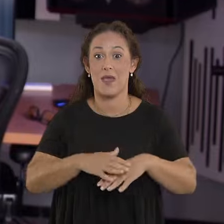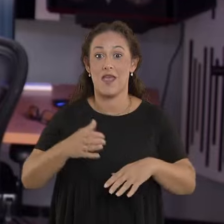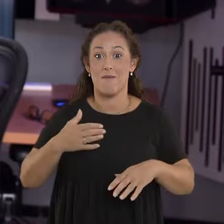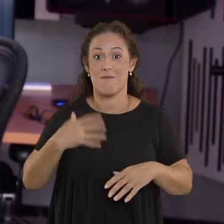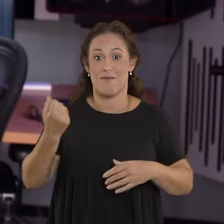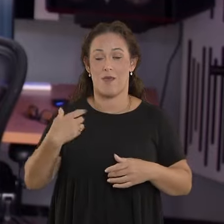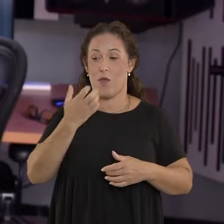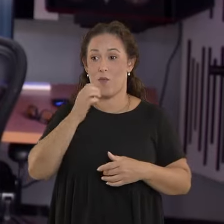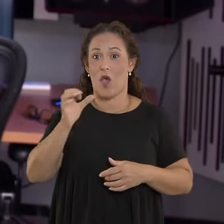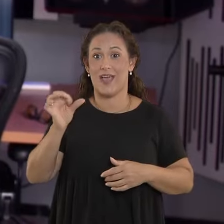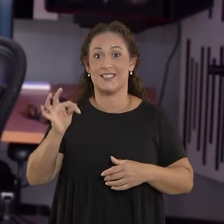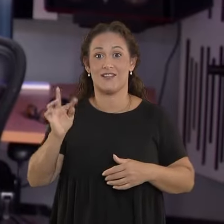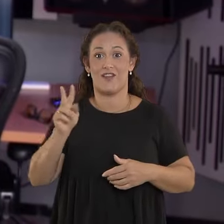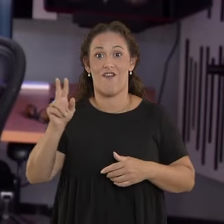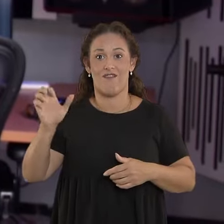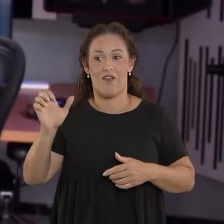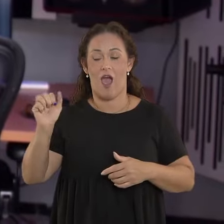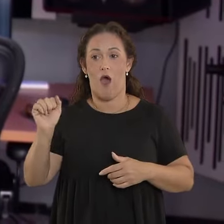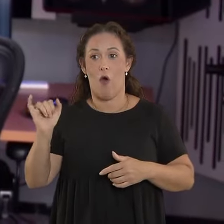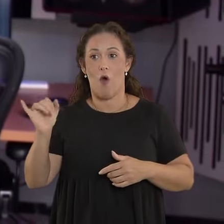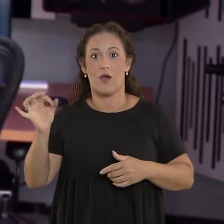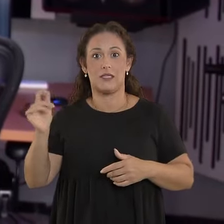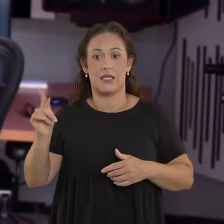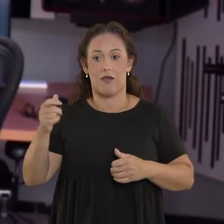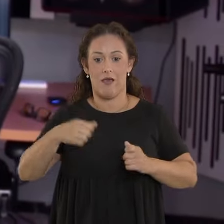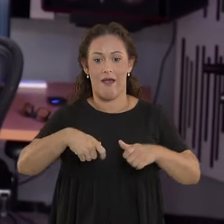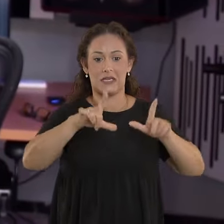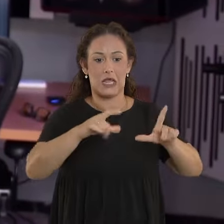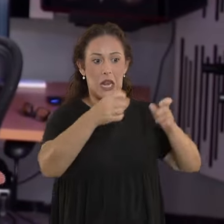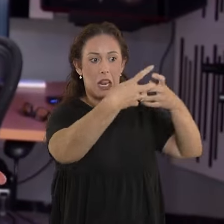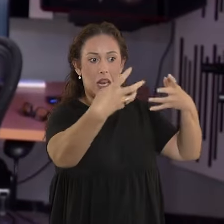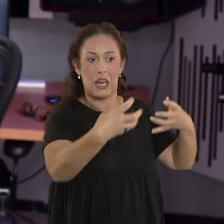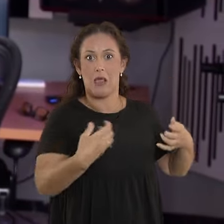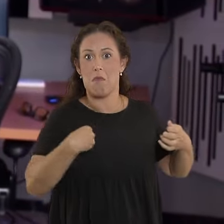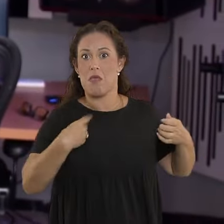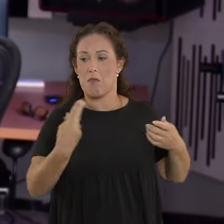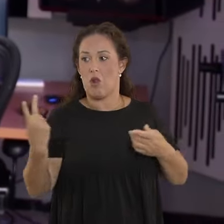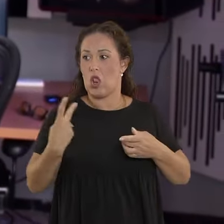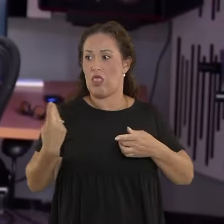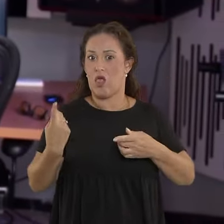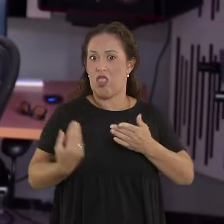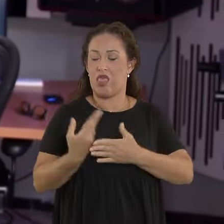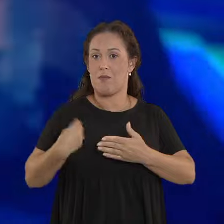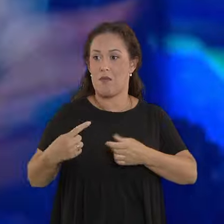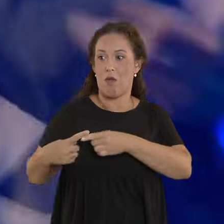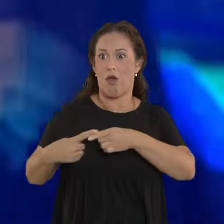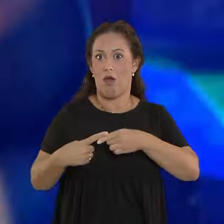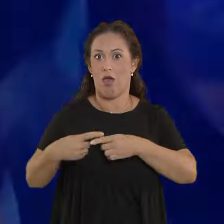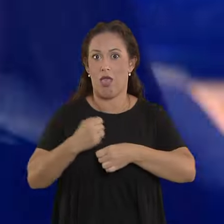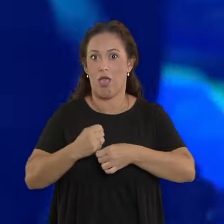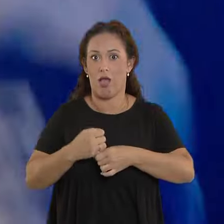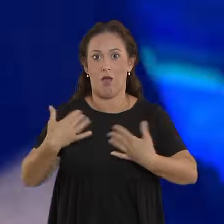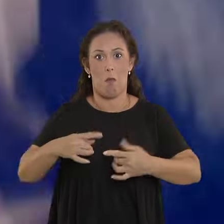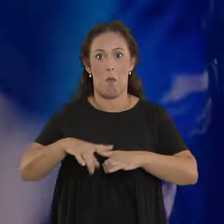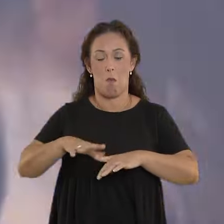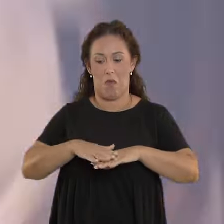Para mí compartir cartel con Steve Aoki, siendo la segunda vez, es increíble. Es como que pasa el tiempo y sigo estando ahí entre gente de